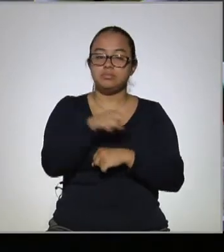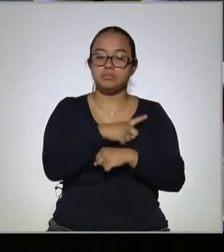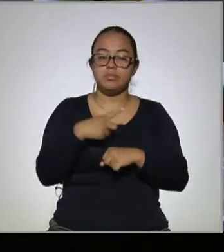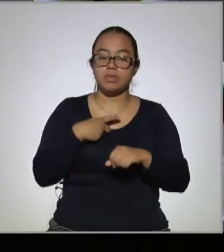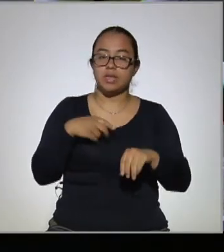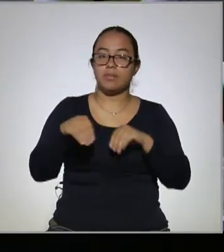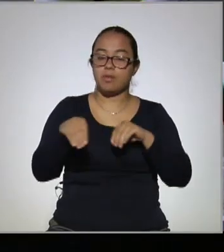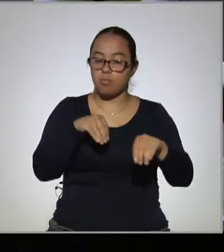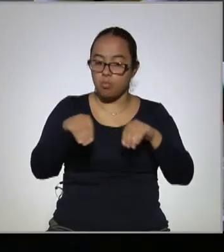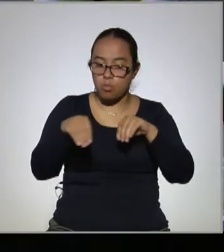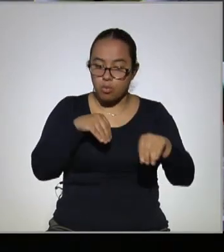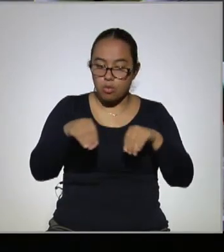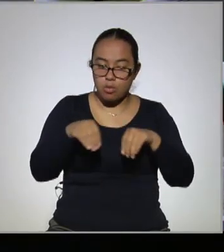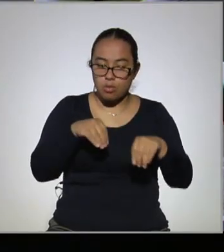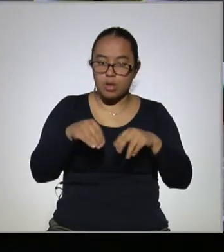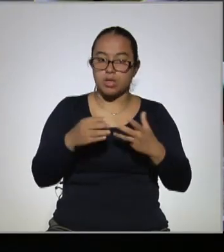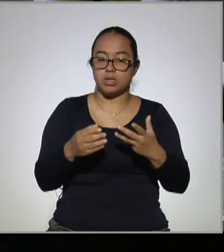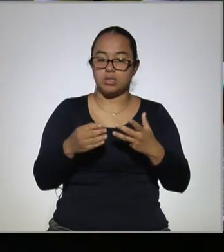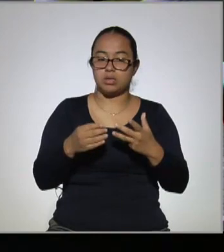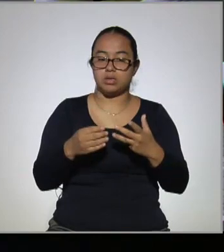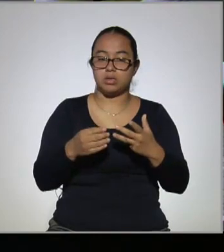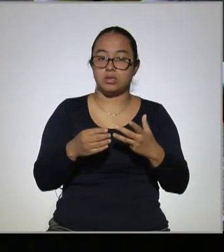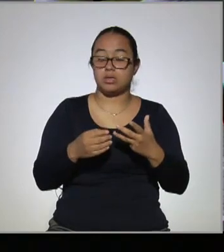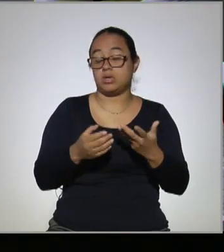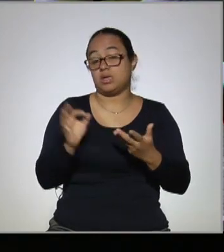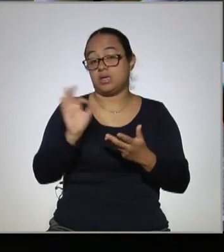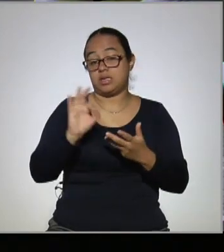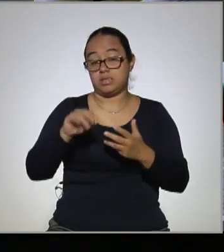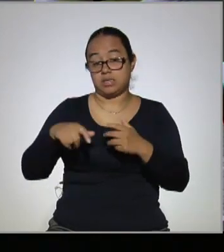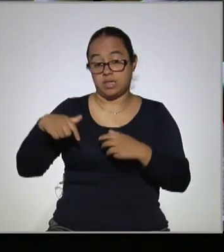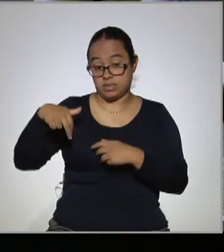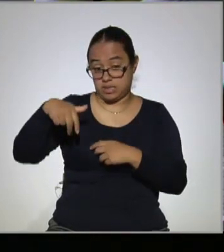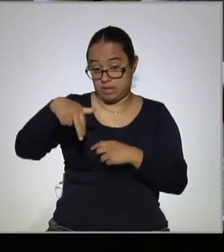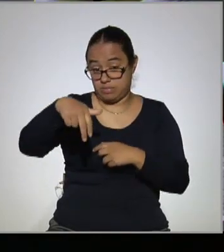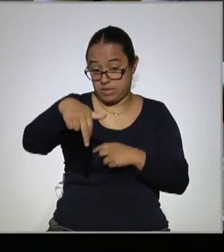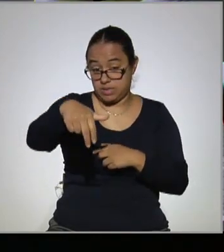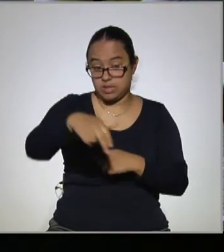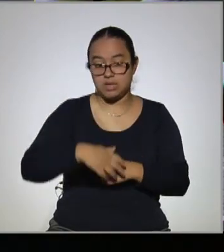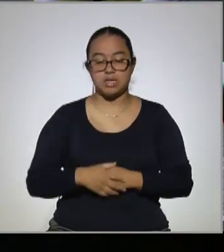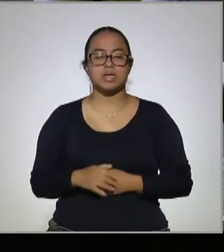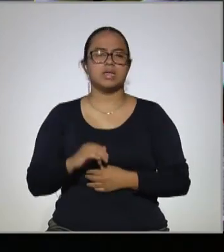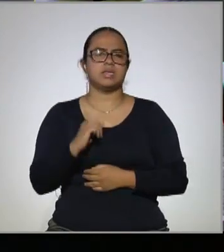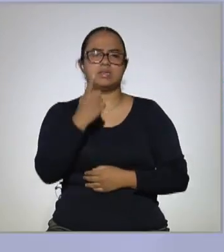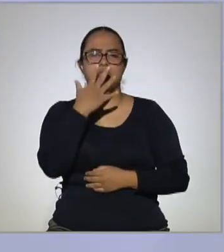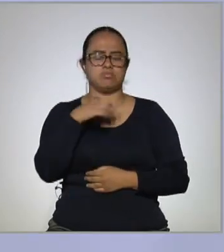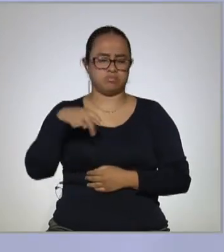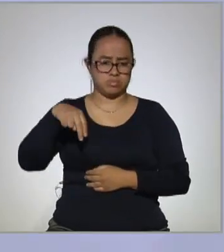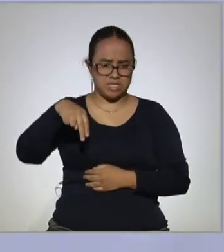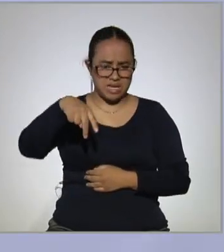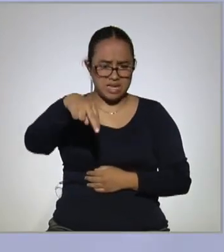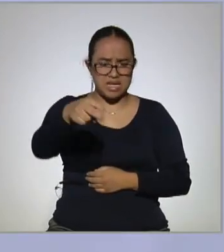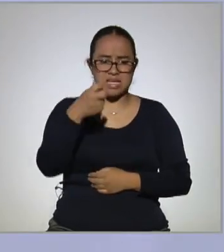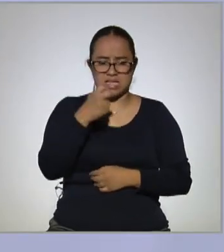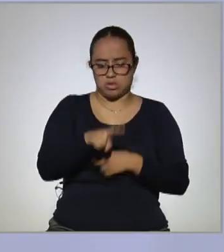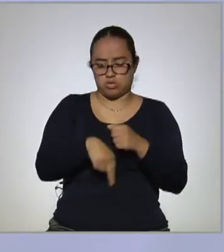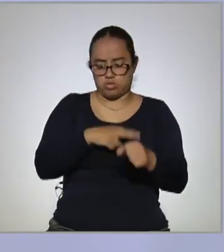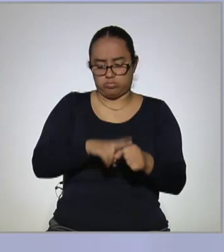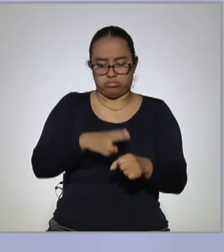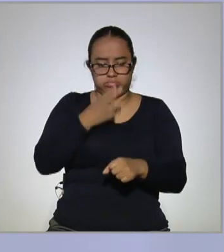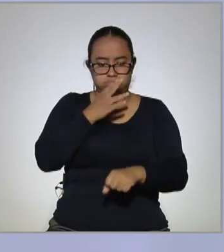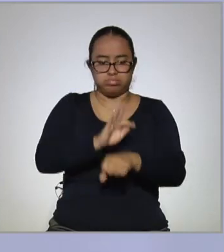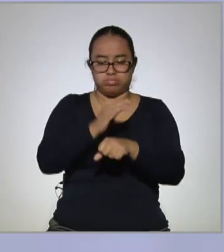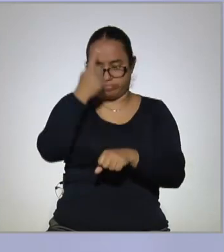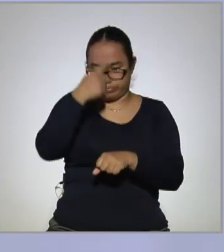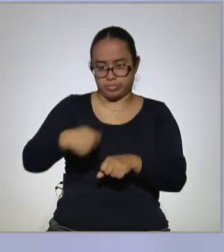Estamos diseñados para moverse, doctor. ¿Se les puede decir que desde caminar se vale? Desde caminar se vale. El acto solo de caminar es un acto natural, muy funcional para